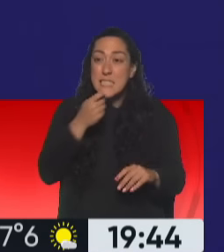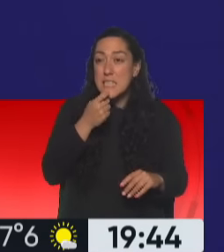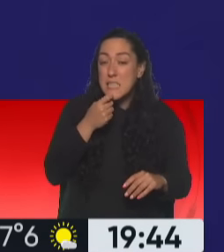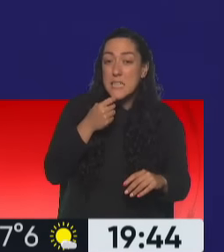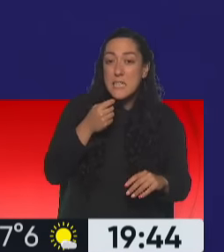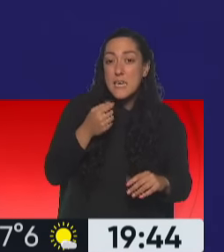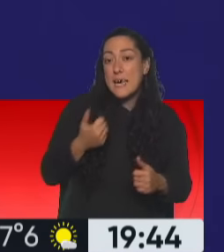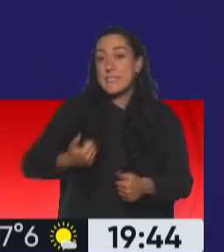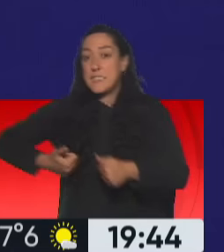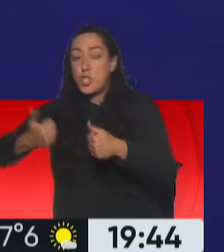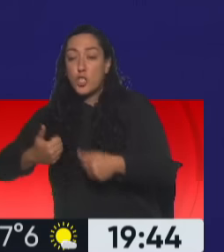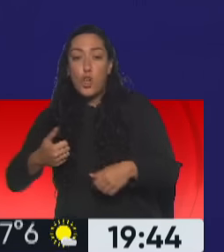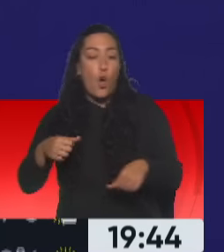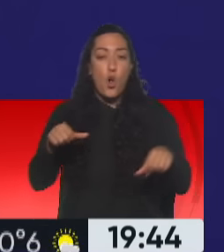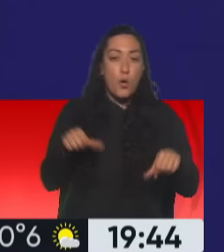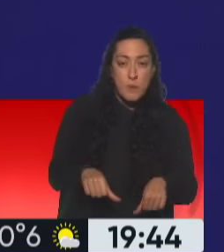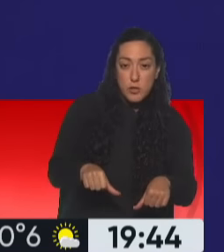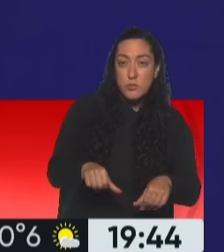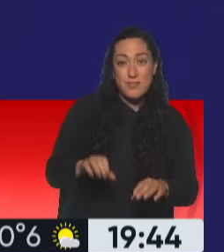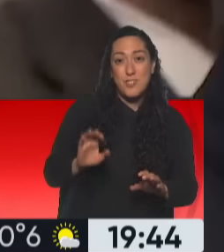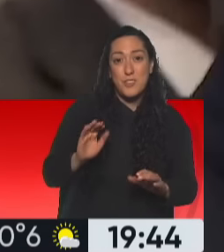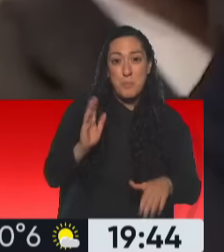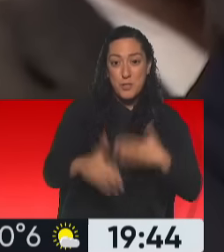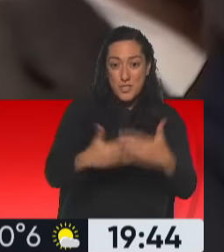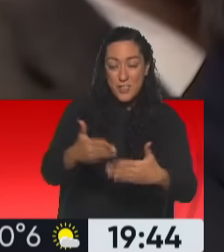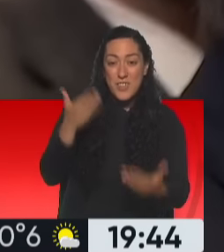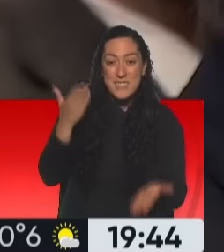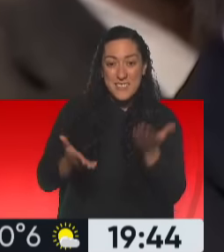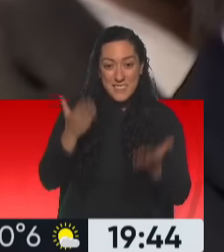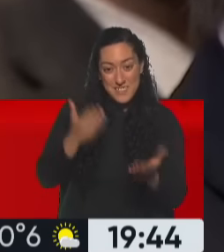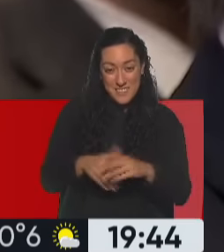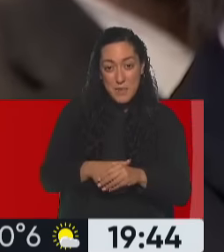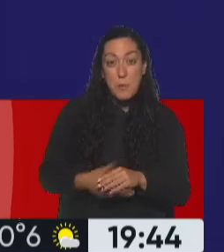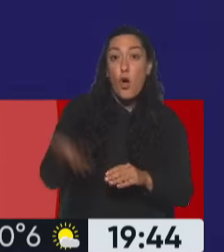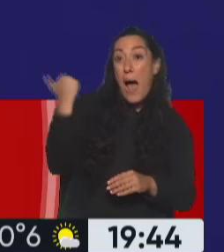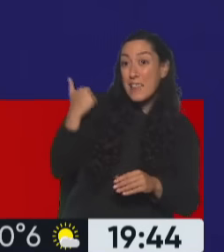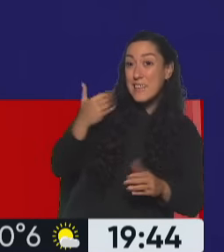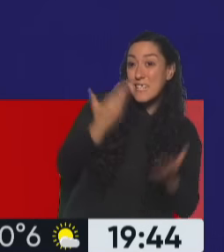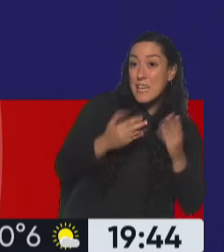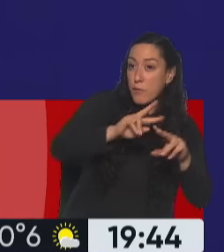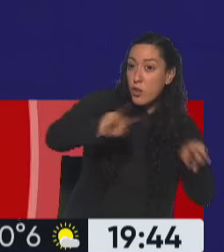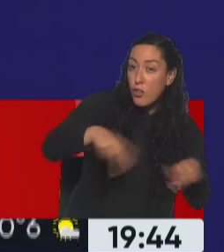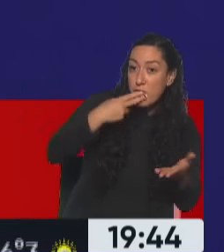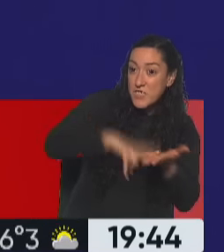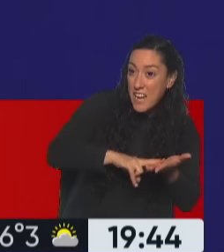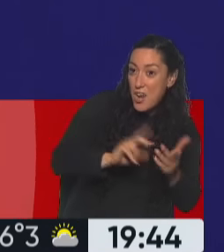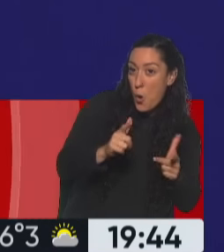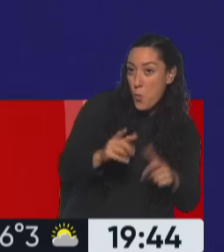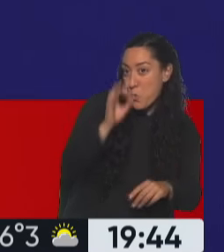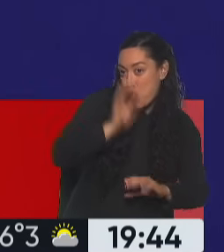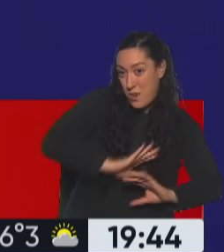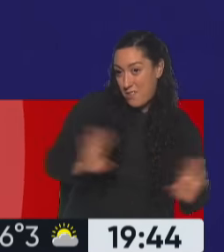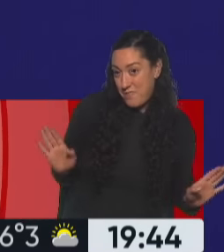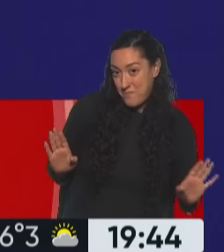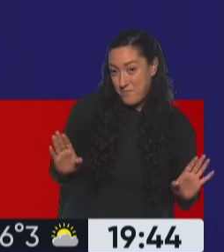o menos exitoso el proceso de estabilización. Lo que sí no tuvieron nunca antes fue equilibrio fiscal. Y en ese sentido,